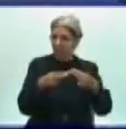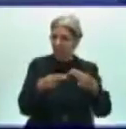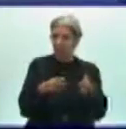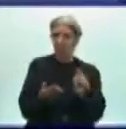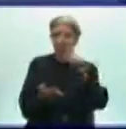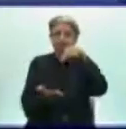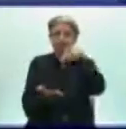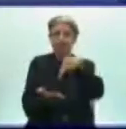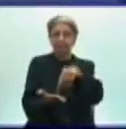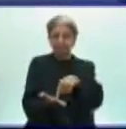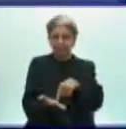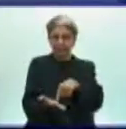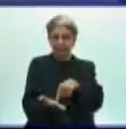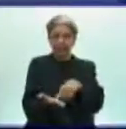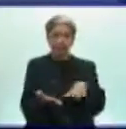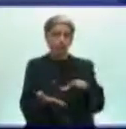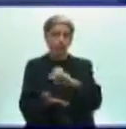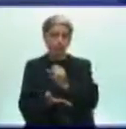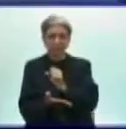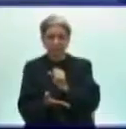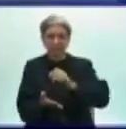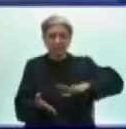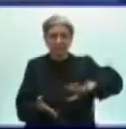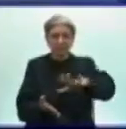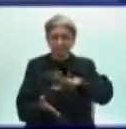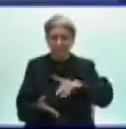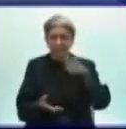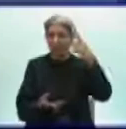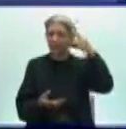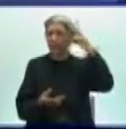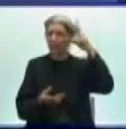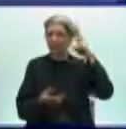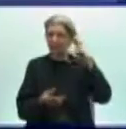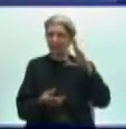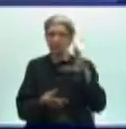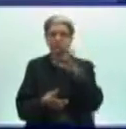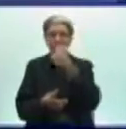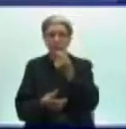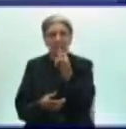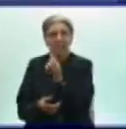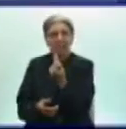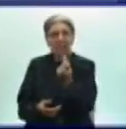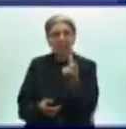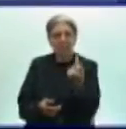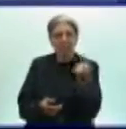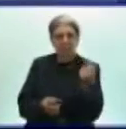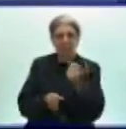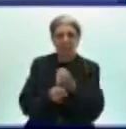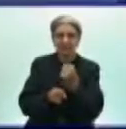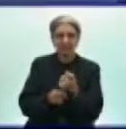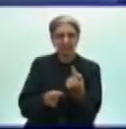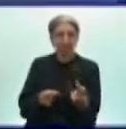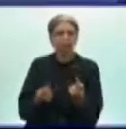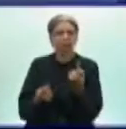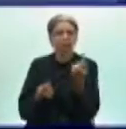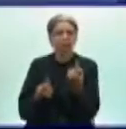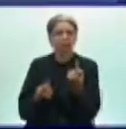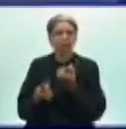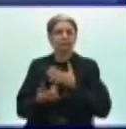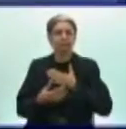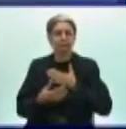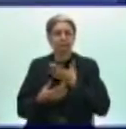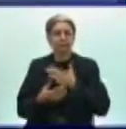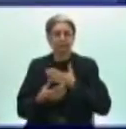localizando todas estas regiones para que ustedes recuerden y puedan después trabajar individualmente en su casa